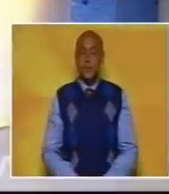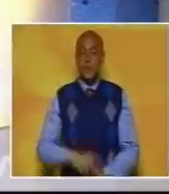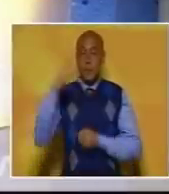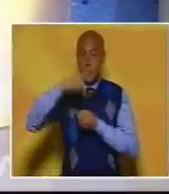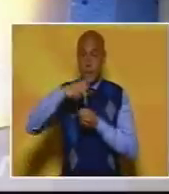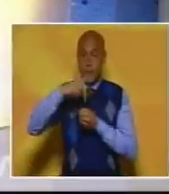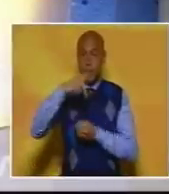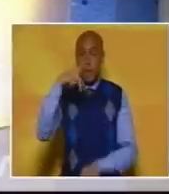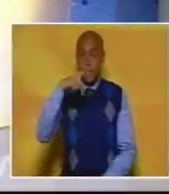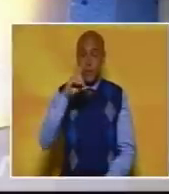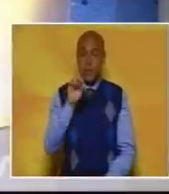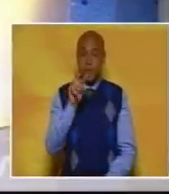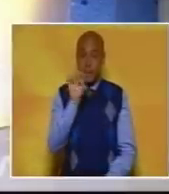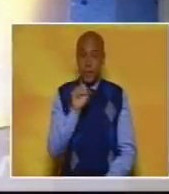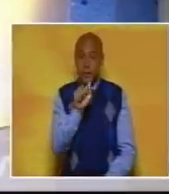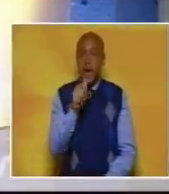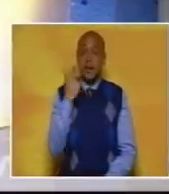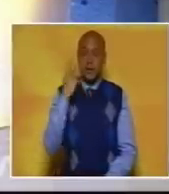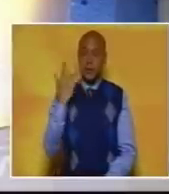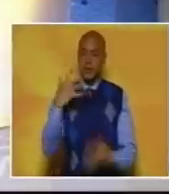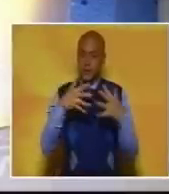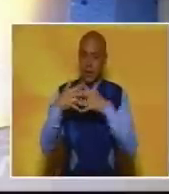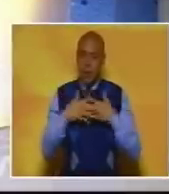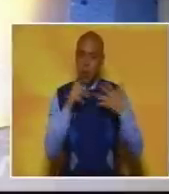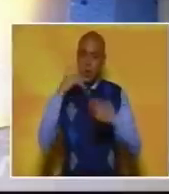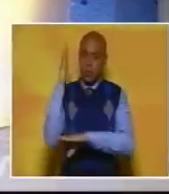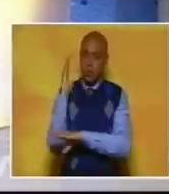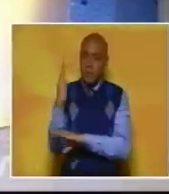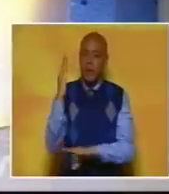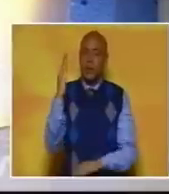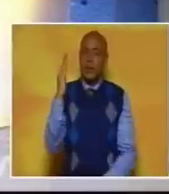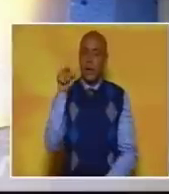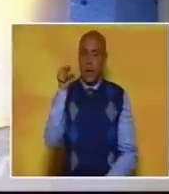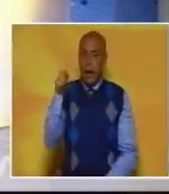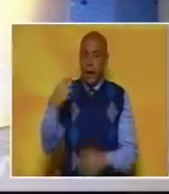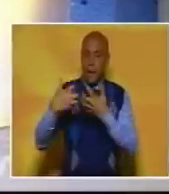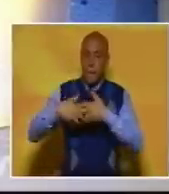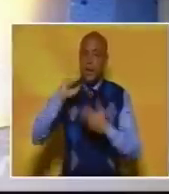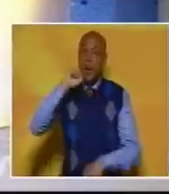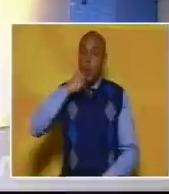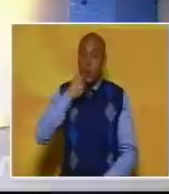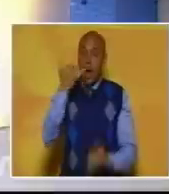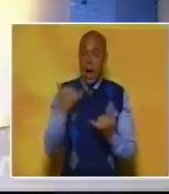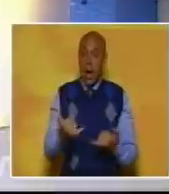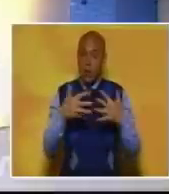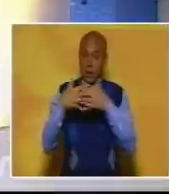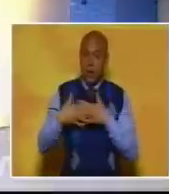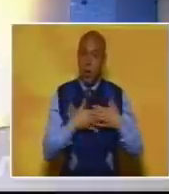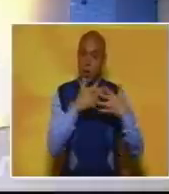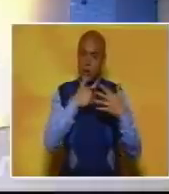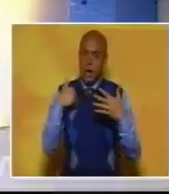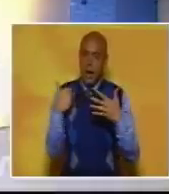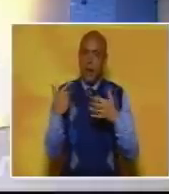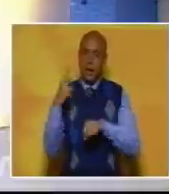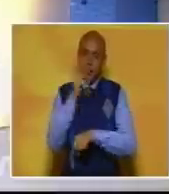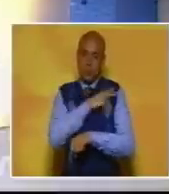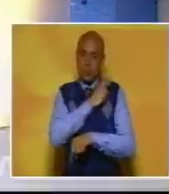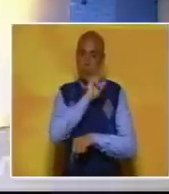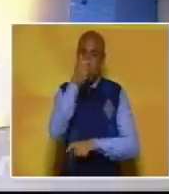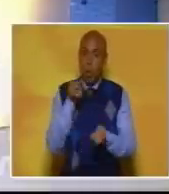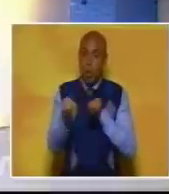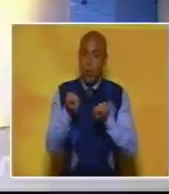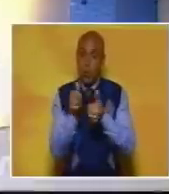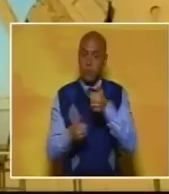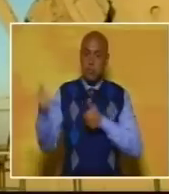PDVSA considera que con las sanciones contra la empresa petrolera Rosneft, Estados Unidos pretende ejercer un control en el mercado petrolero